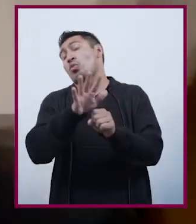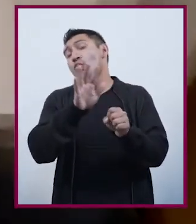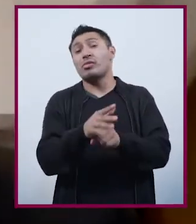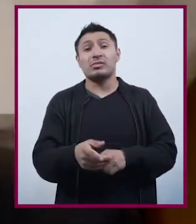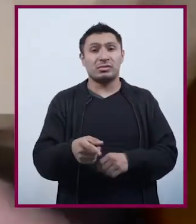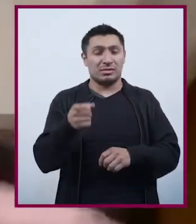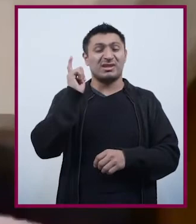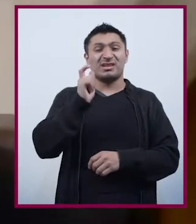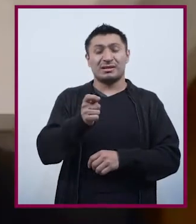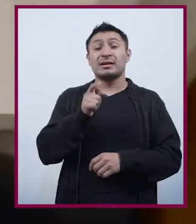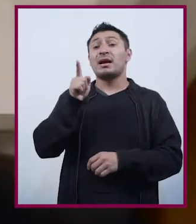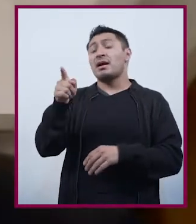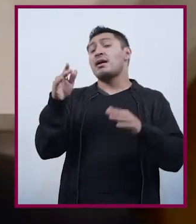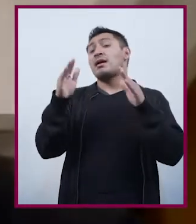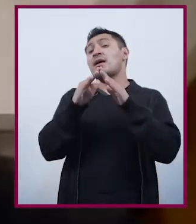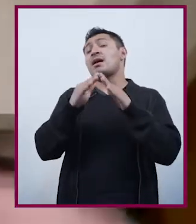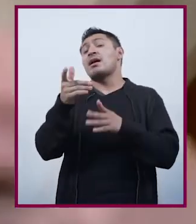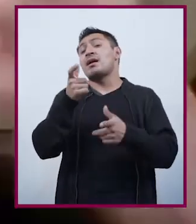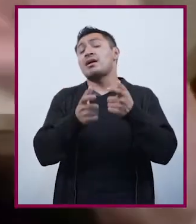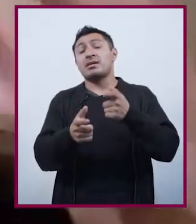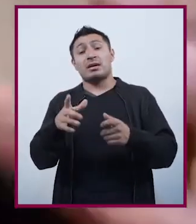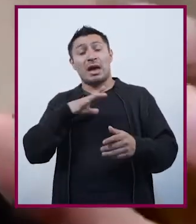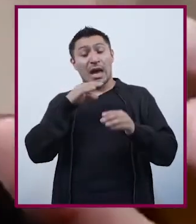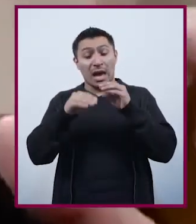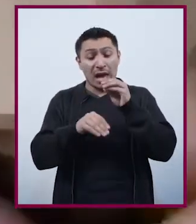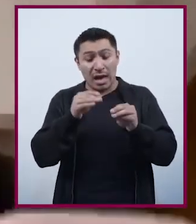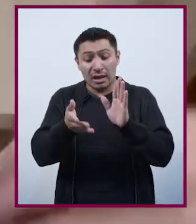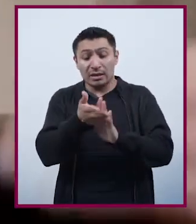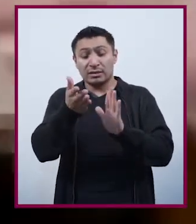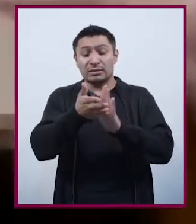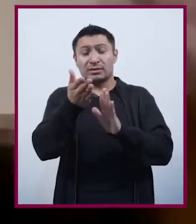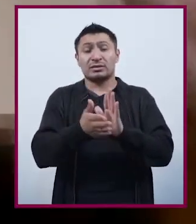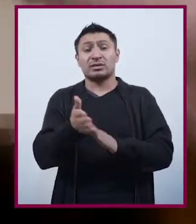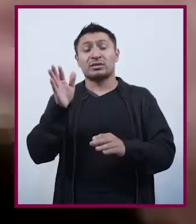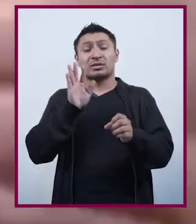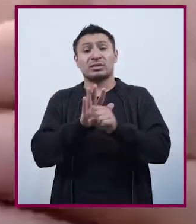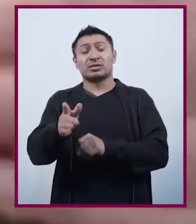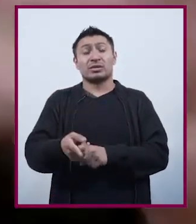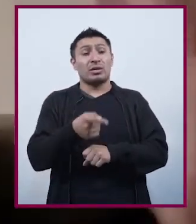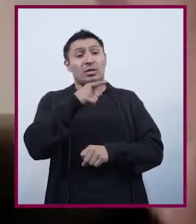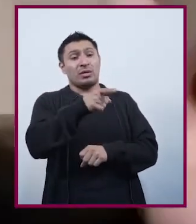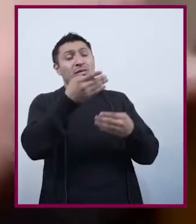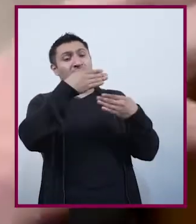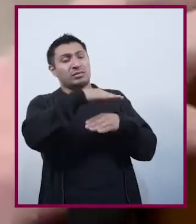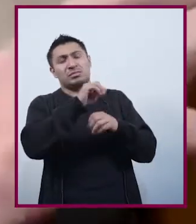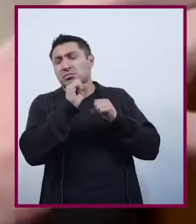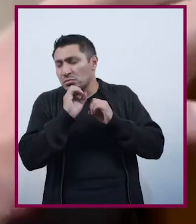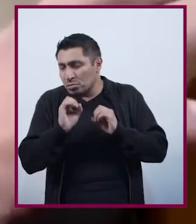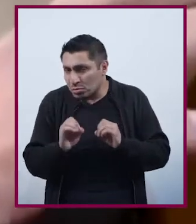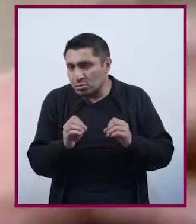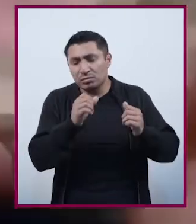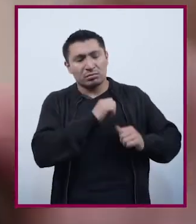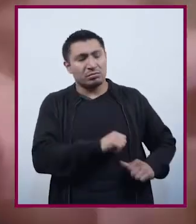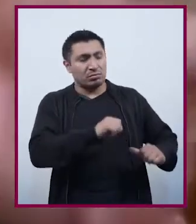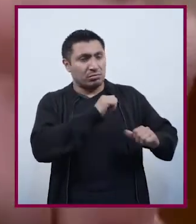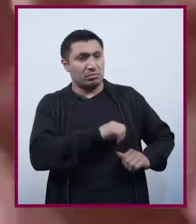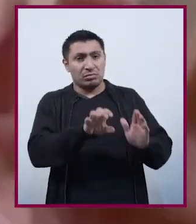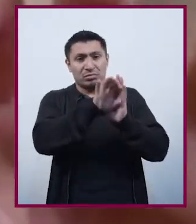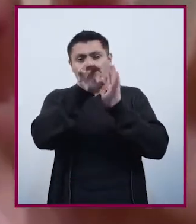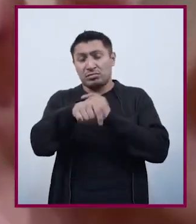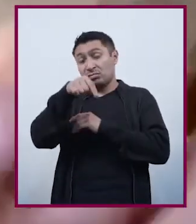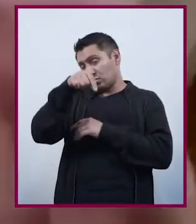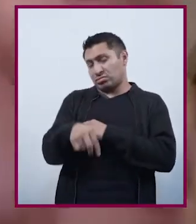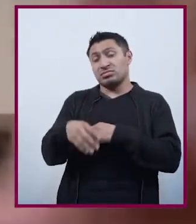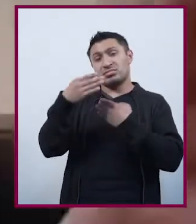Es decir, la Casa de Moneda produce lo que el banco, alguna autoridad, que en